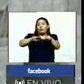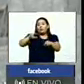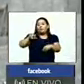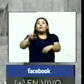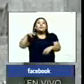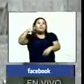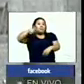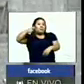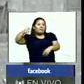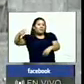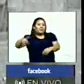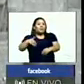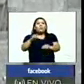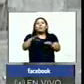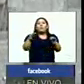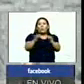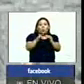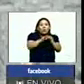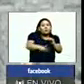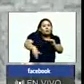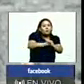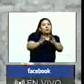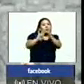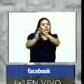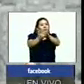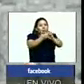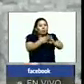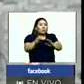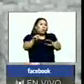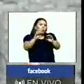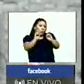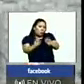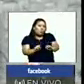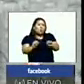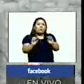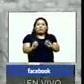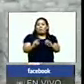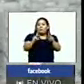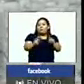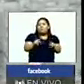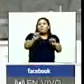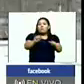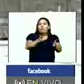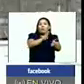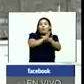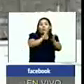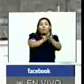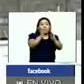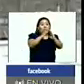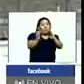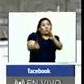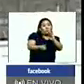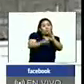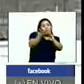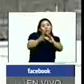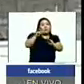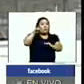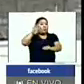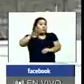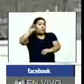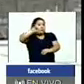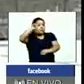Otra de las opciones que está a disposición de los salvadoreños es la oportunidad de adquirir viviendas nuevas con una tasa del